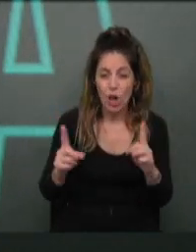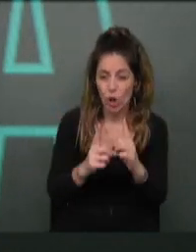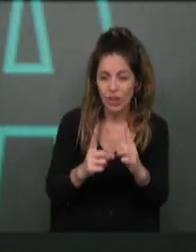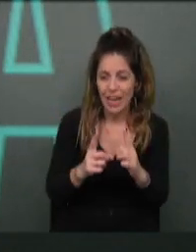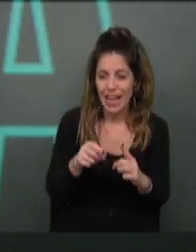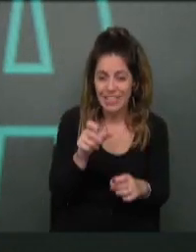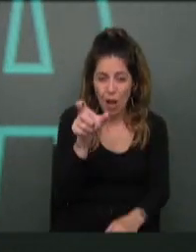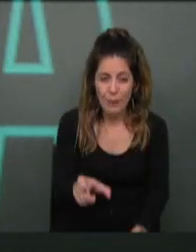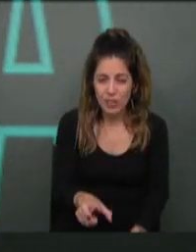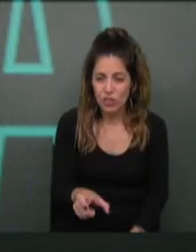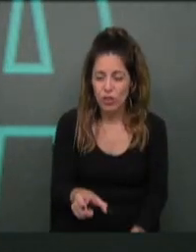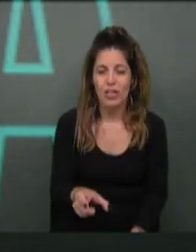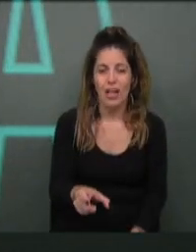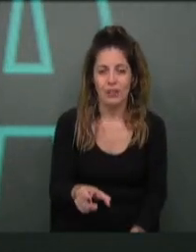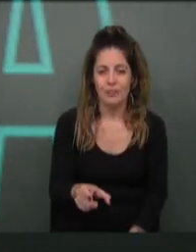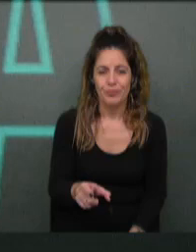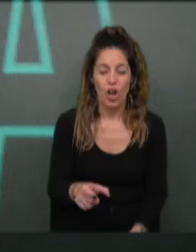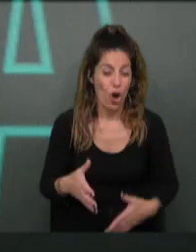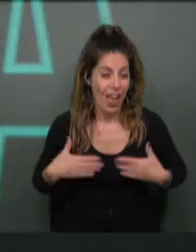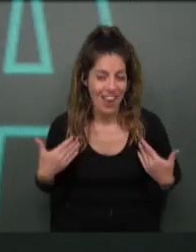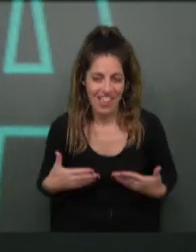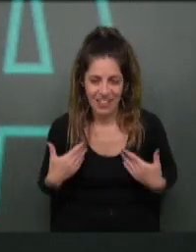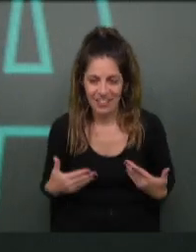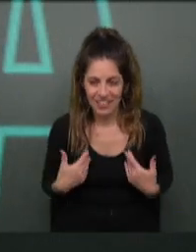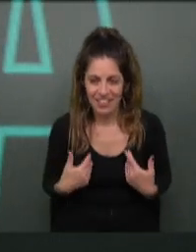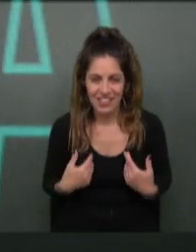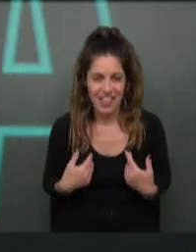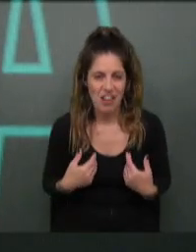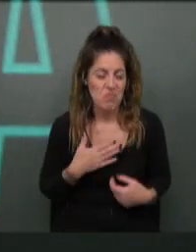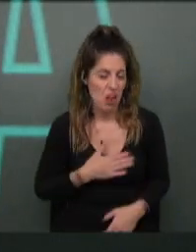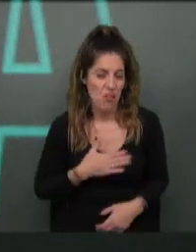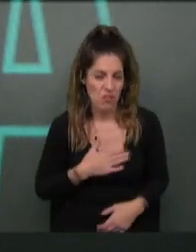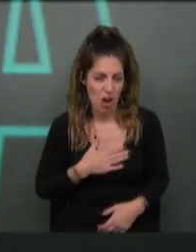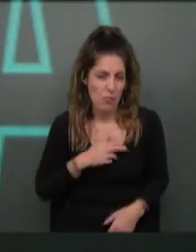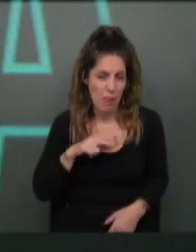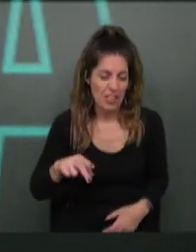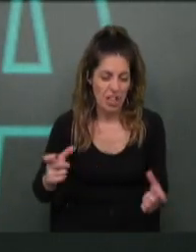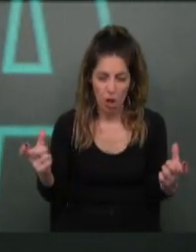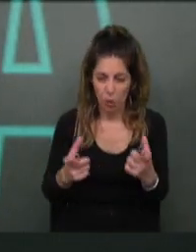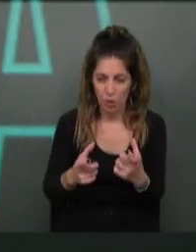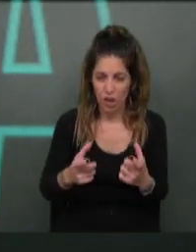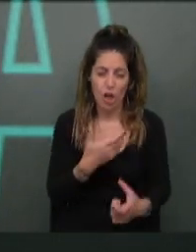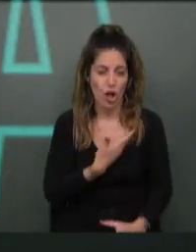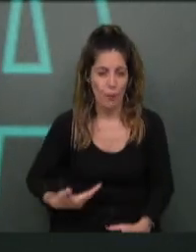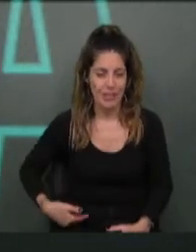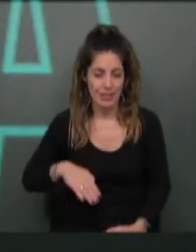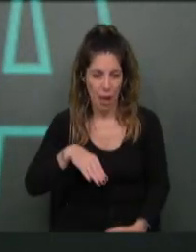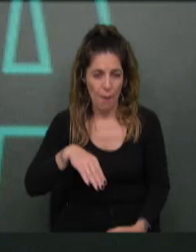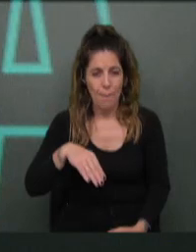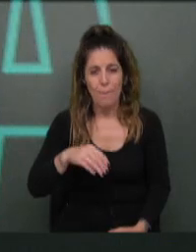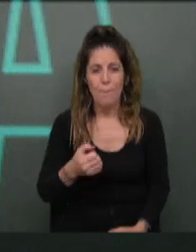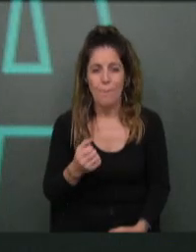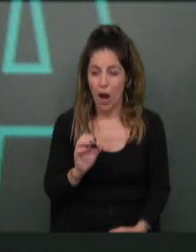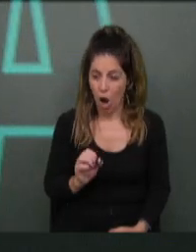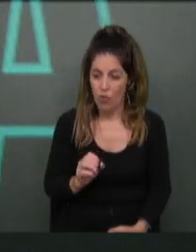ese a esa persona eh con alegría conforme manteniendo por ejemplo reuniones con el presidente Mao fue una